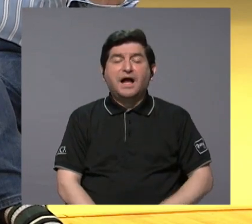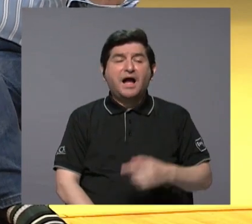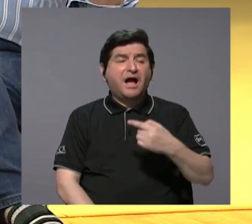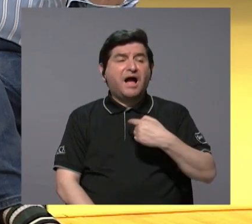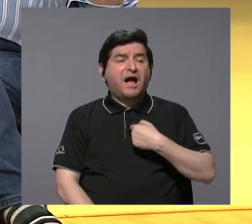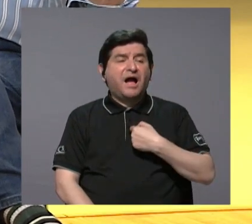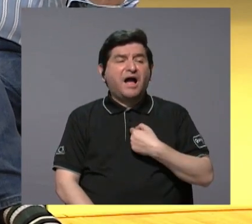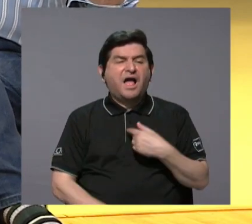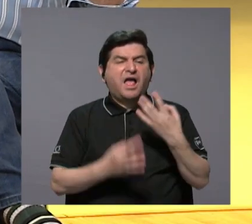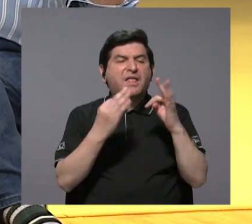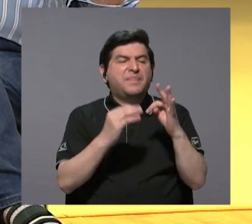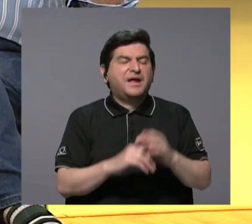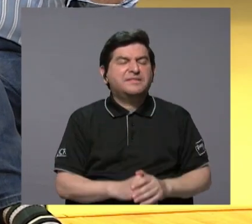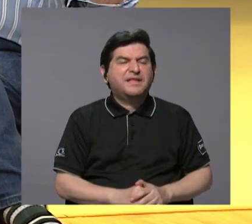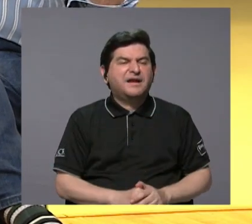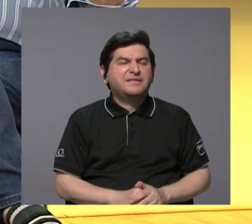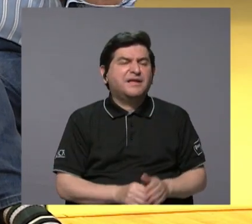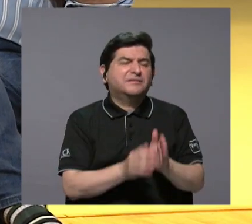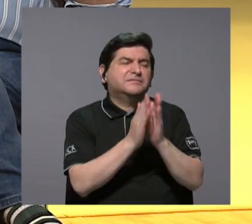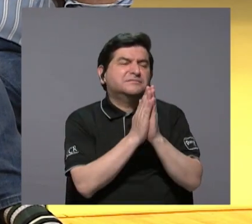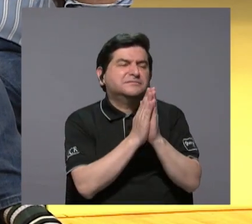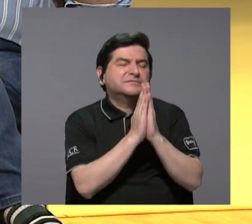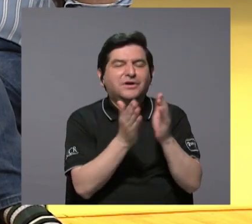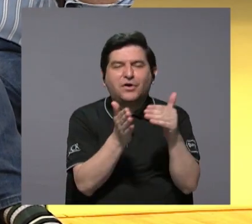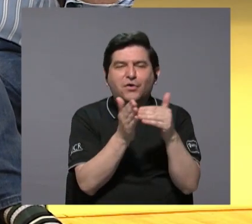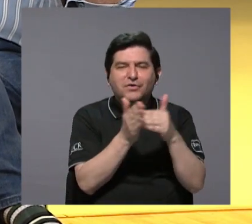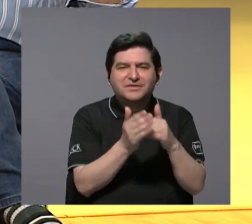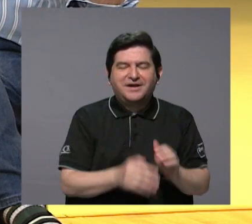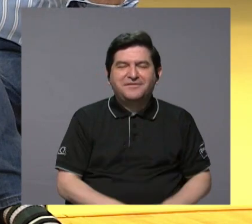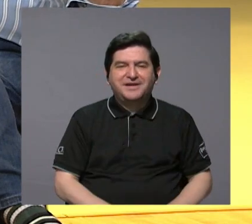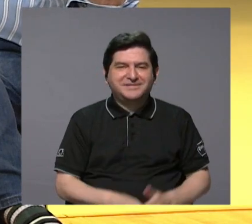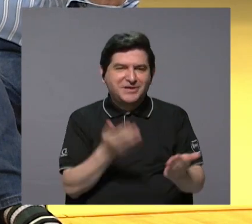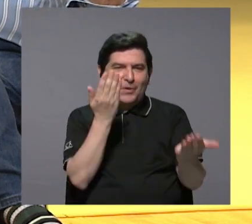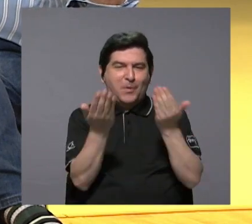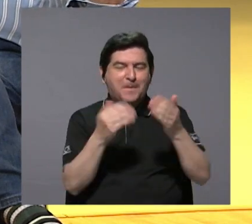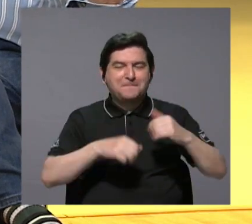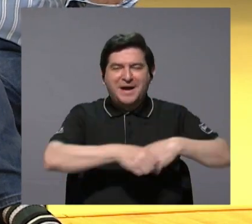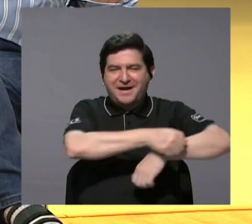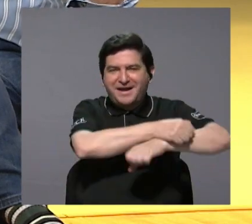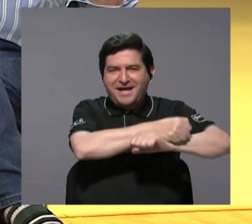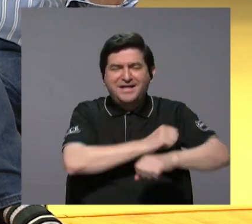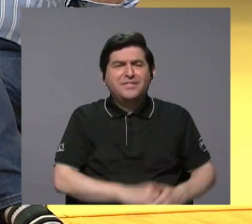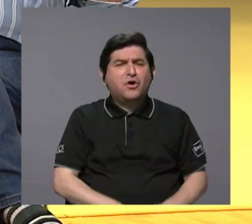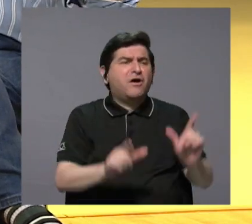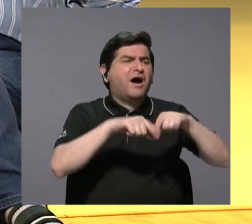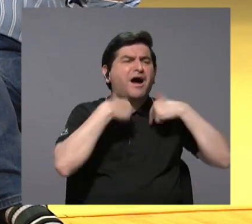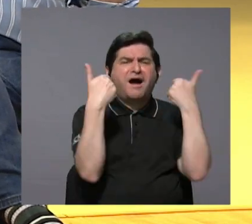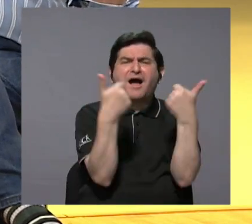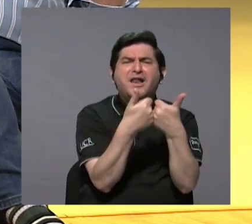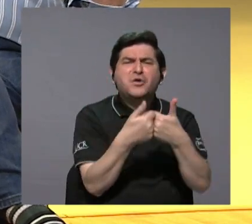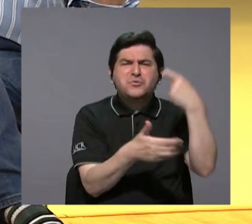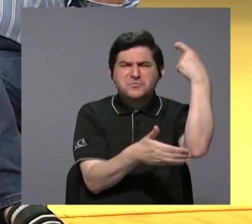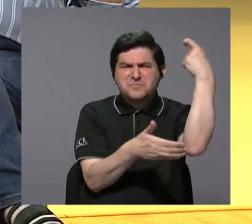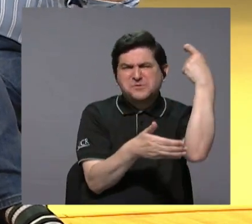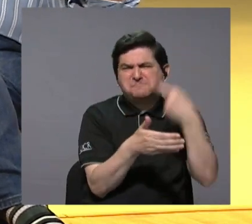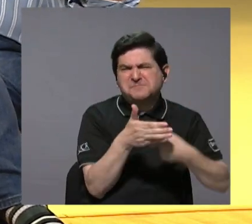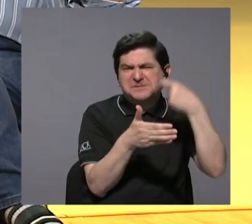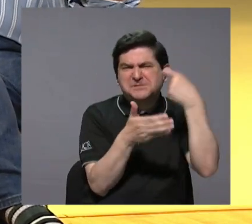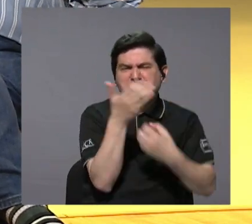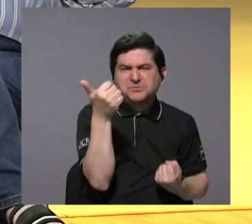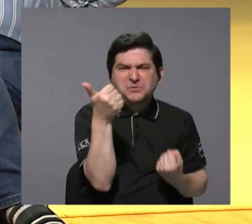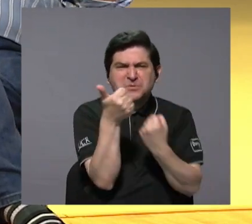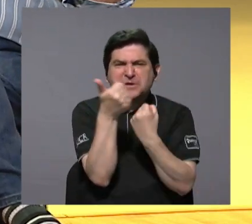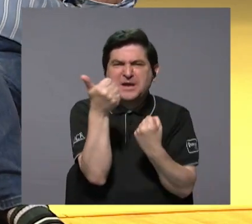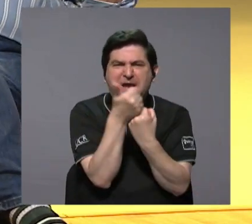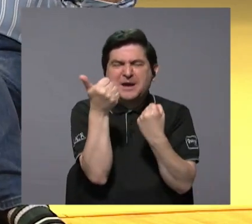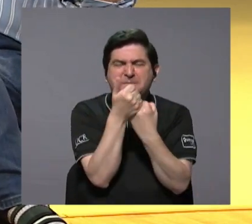apelar, para volver a su analogía futbolera, a la barra dura de la